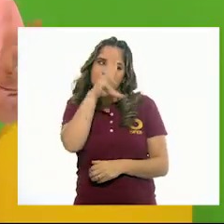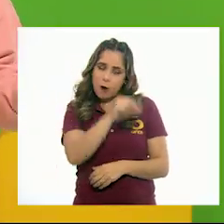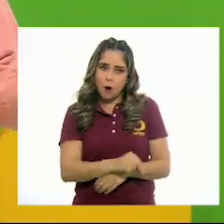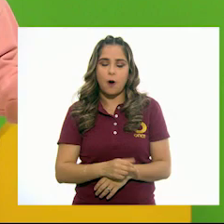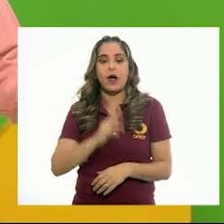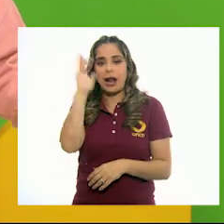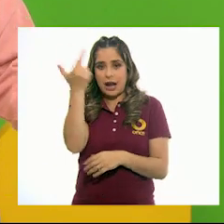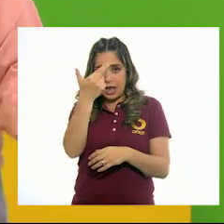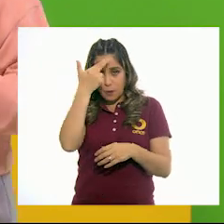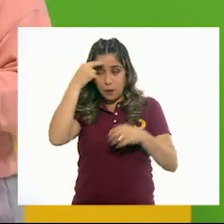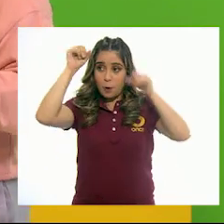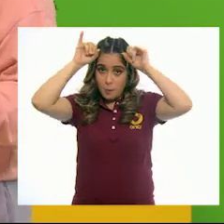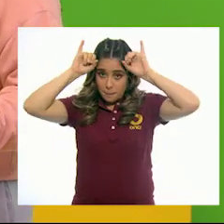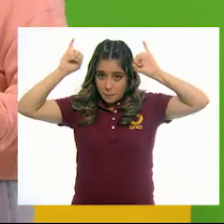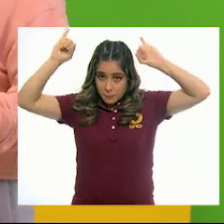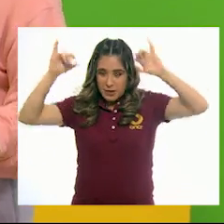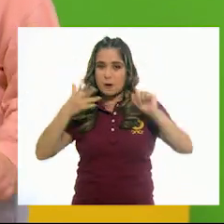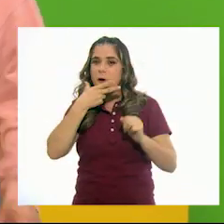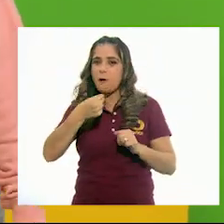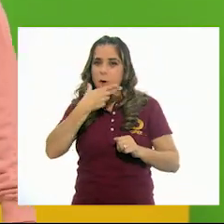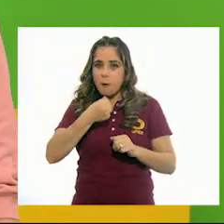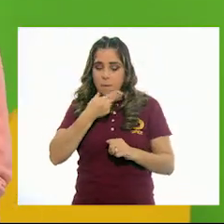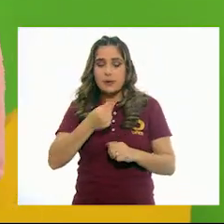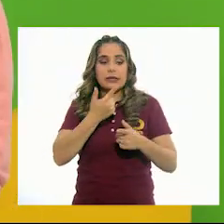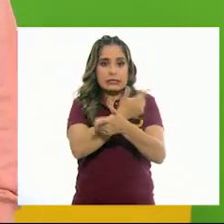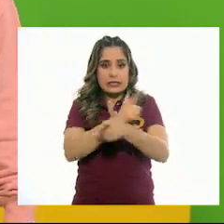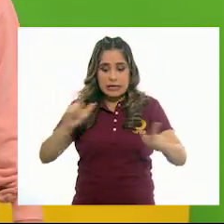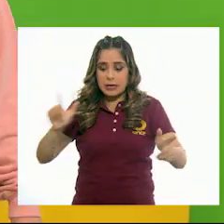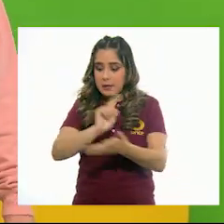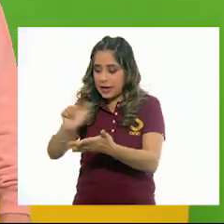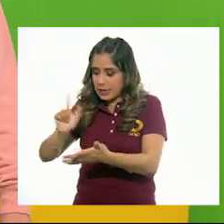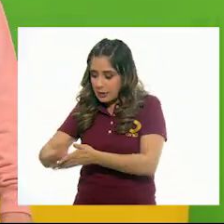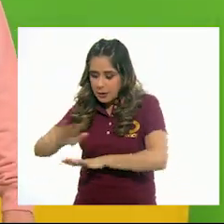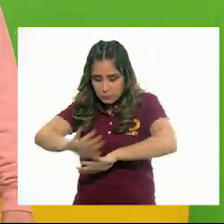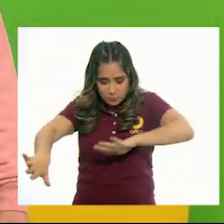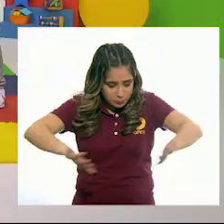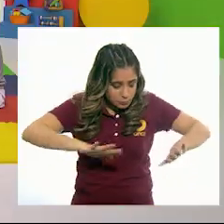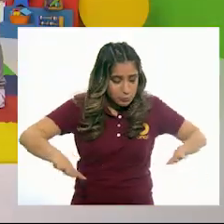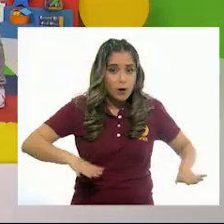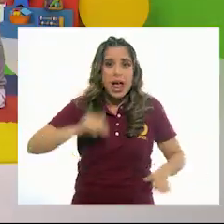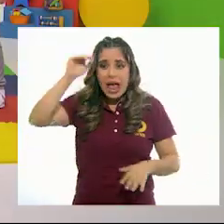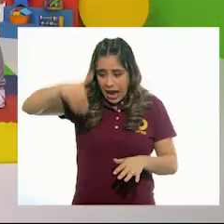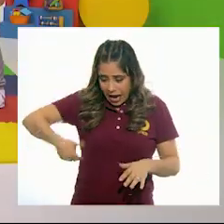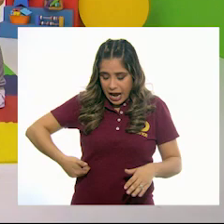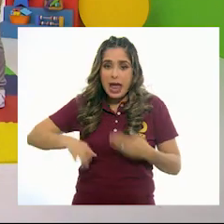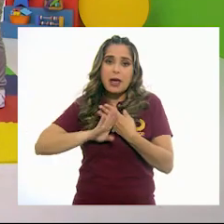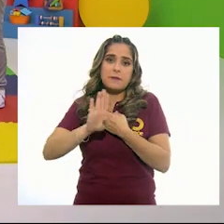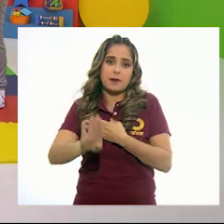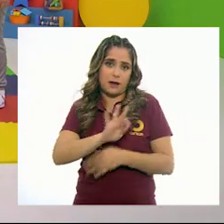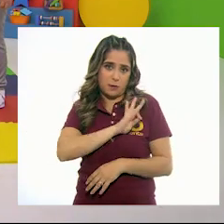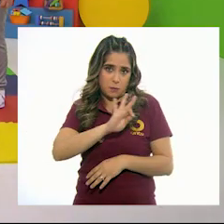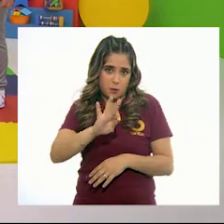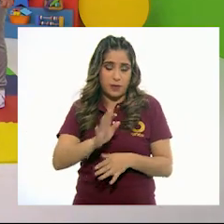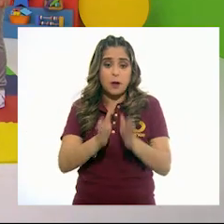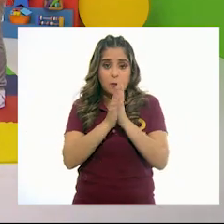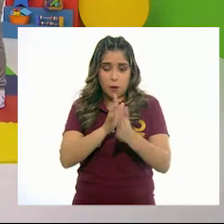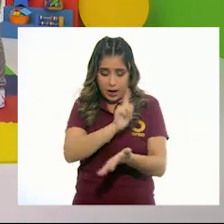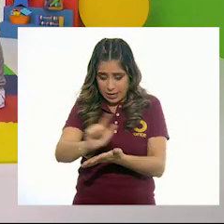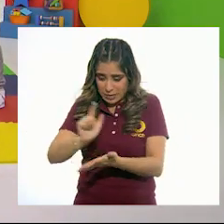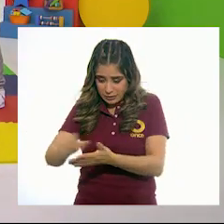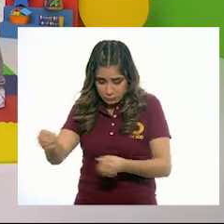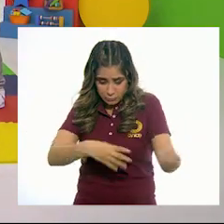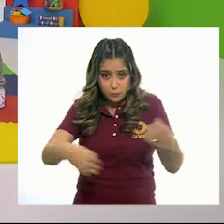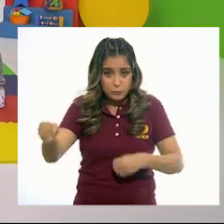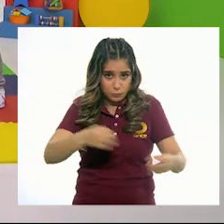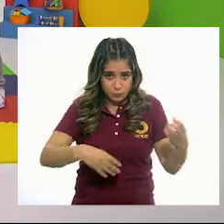vikingos también tienen su espacio ordenado y libre de objetos que nos puedan lastimar. ¿Me ayudas a recoger el material? Sí, ¿cómo vamos a hacerlo? Lo